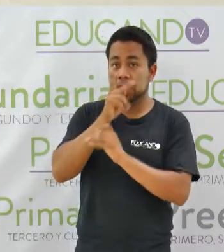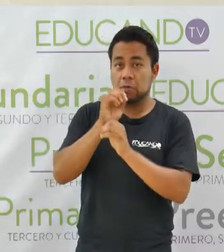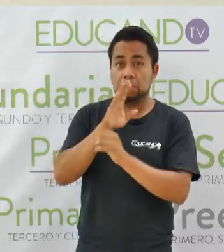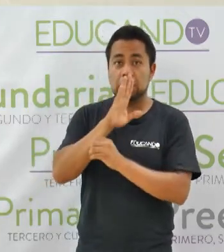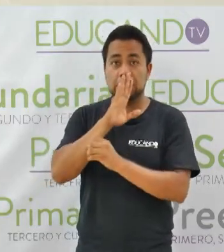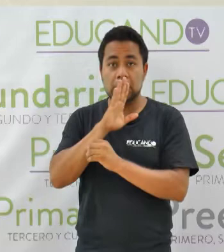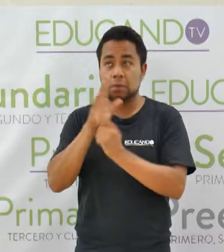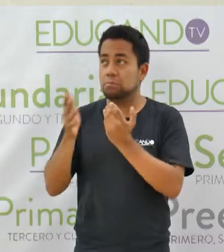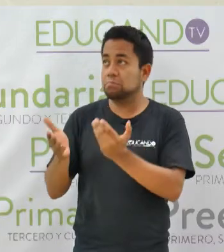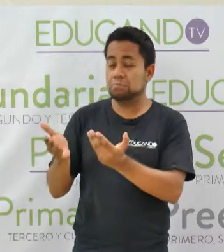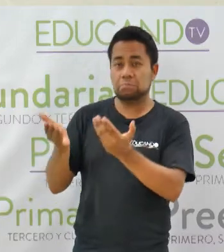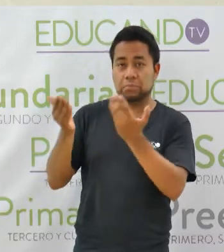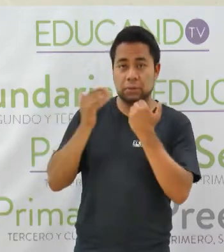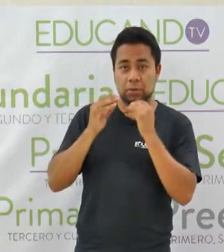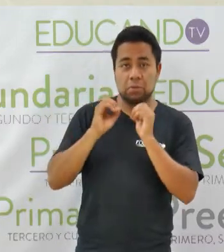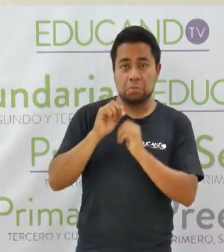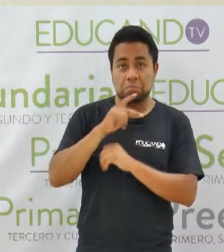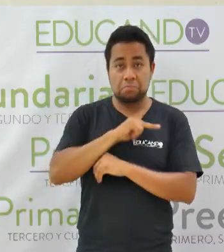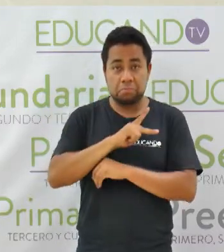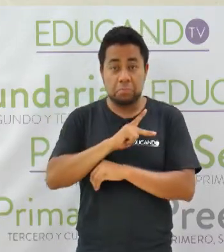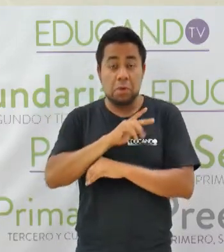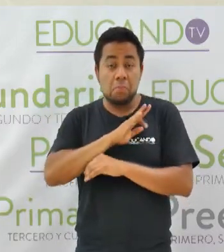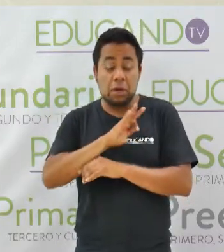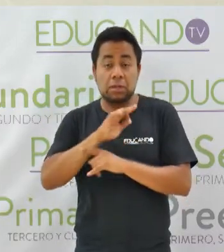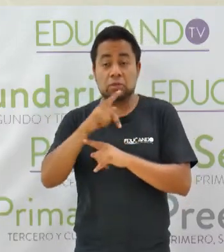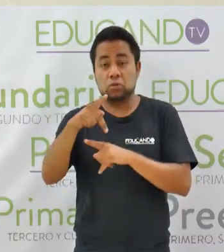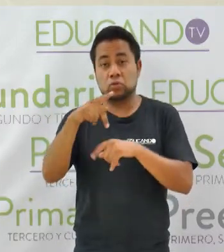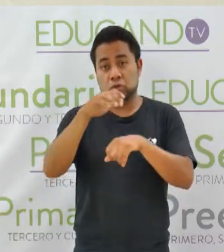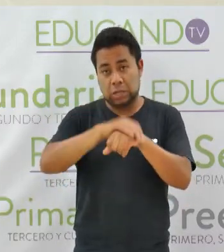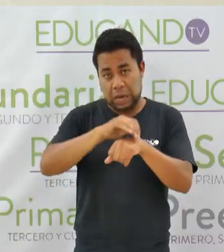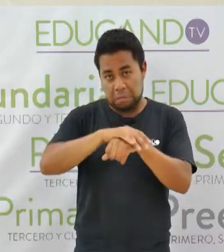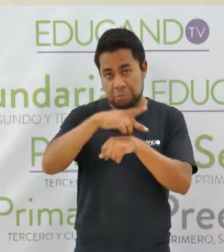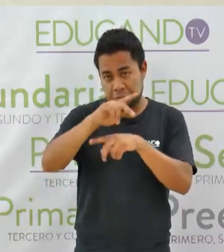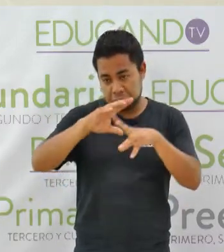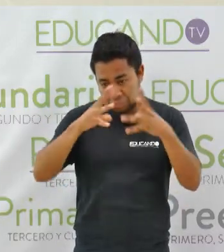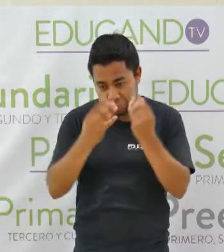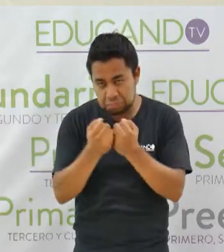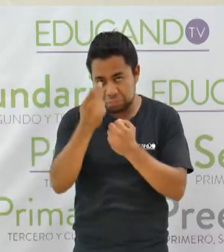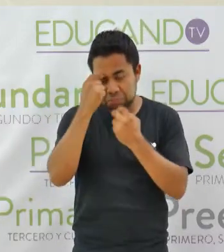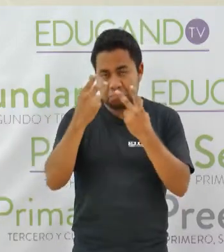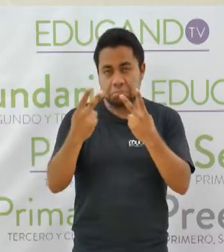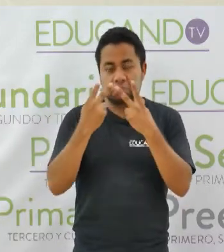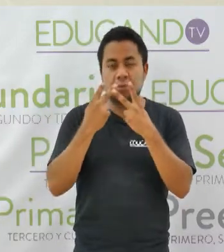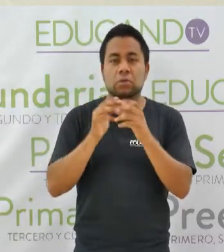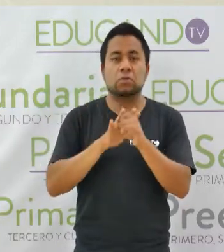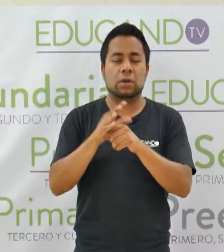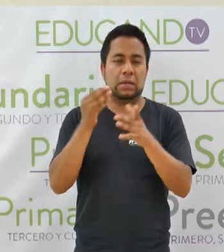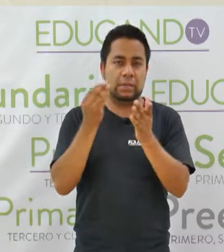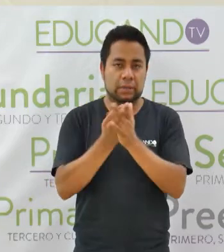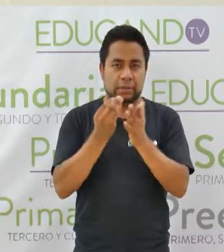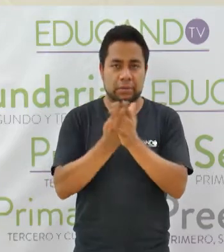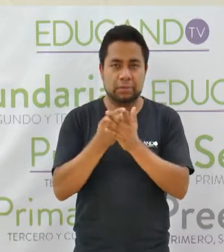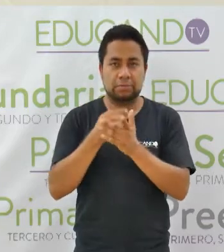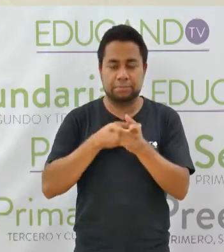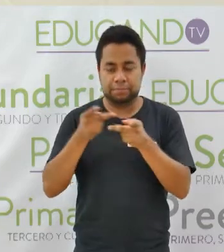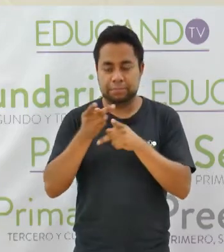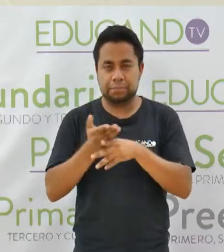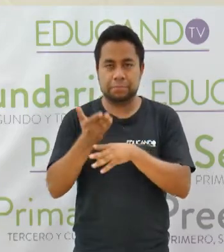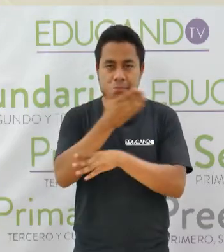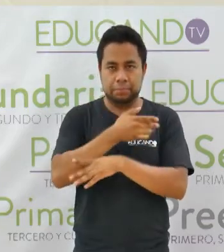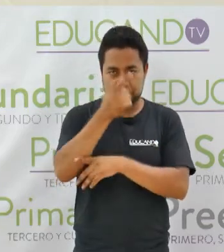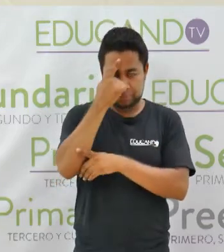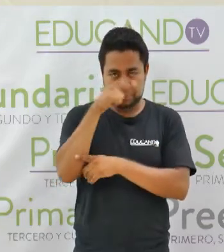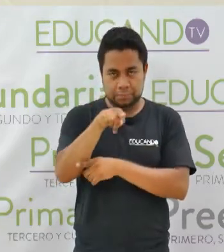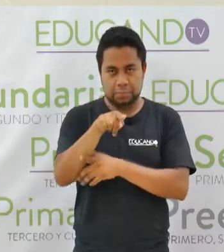cerca papá o mamá, puedes invitarlos o reunirte con tus amigos y amigas para que juntos puedan observar esta sesión que